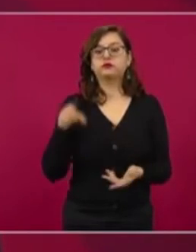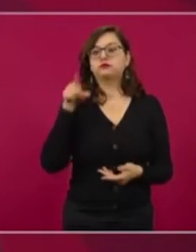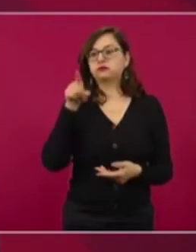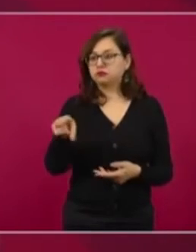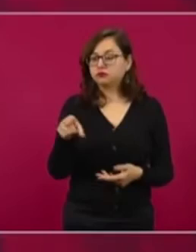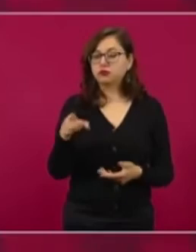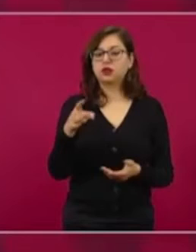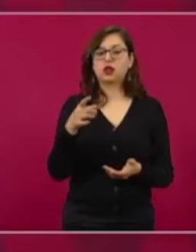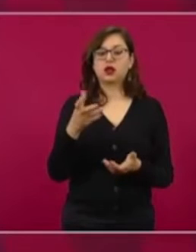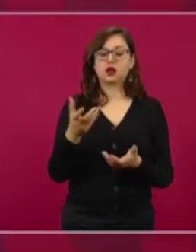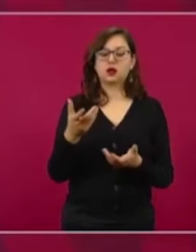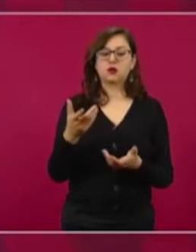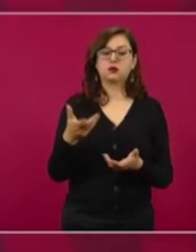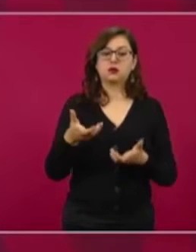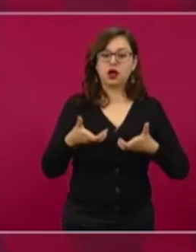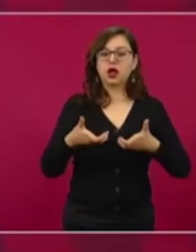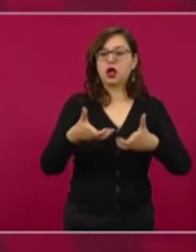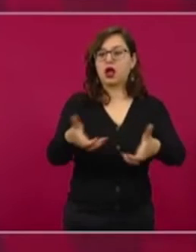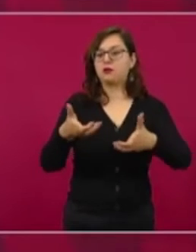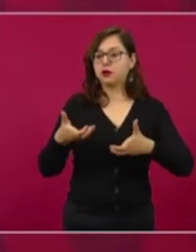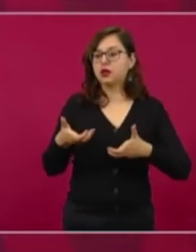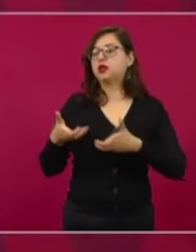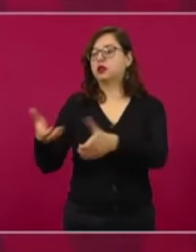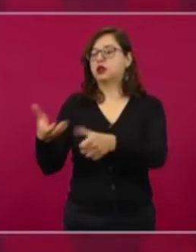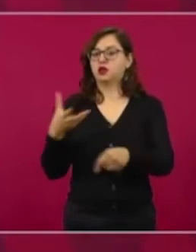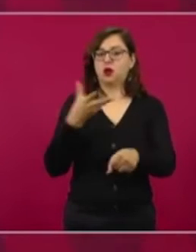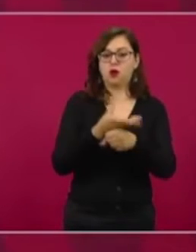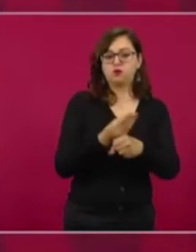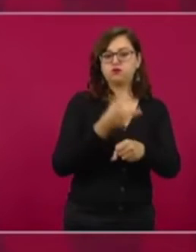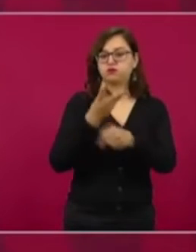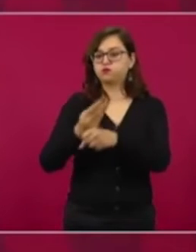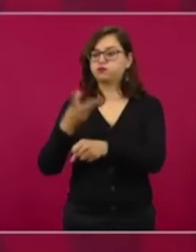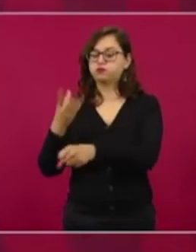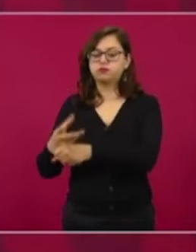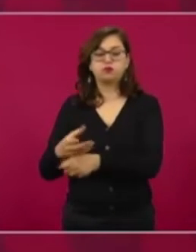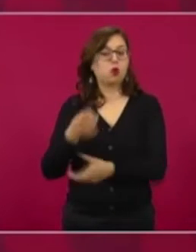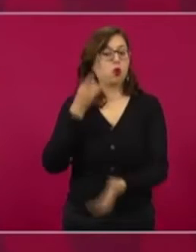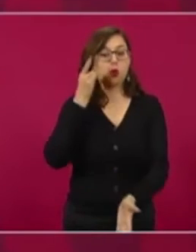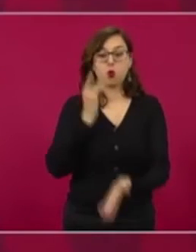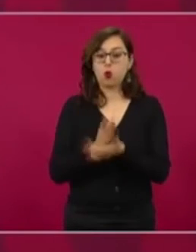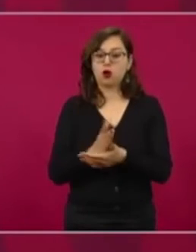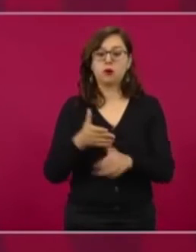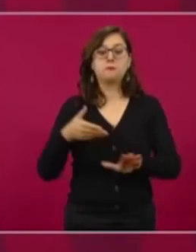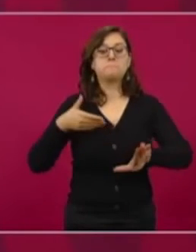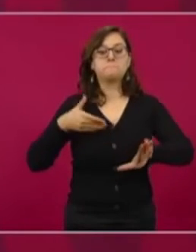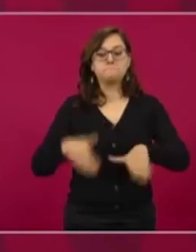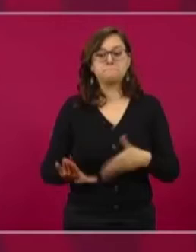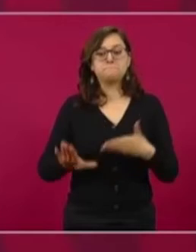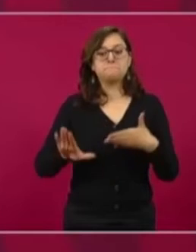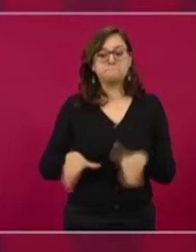senderos para llegar, porque vamos a conservar